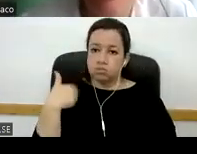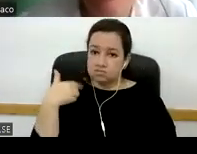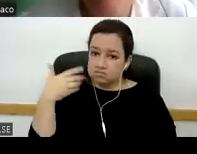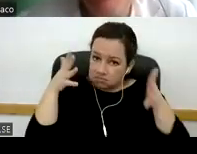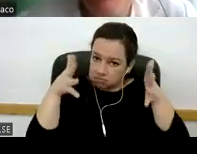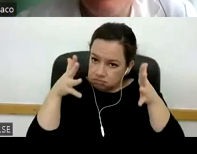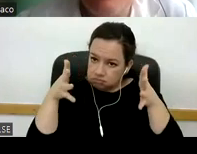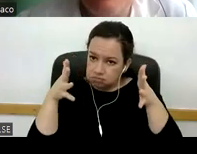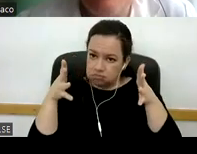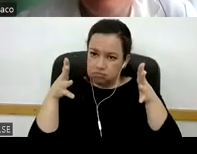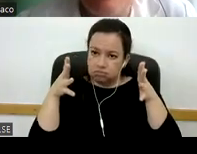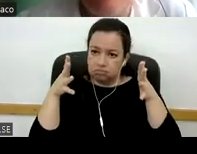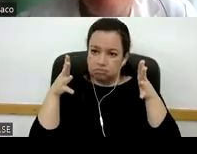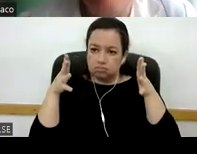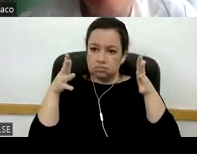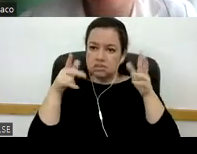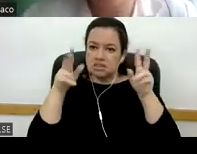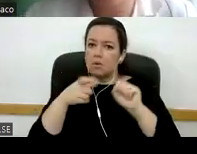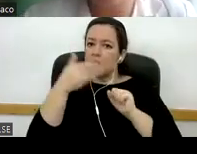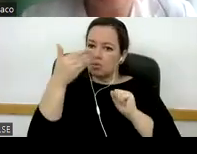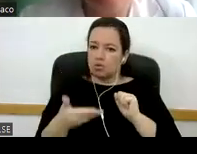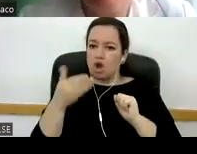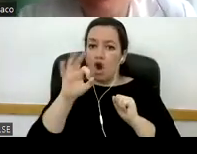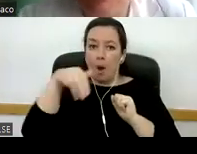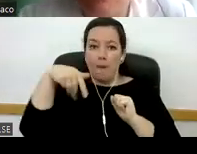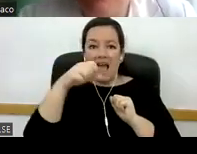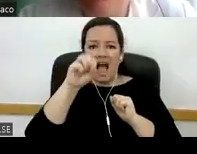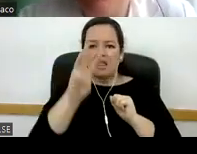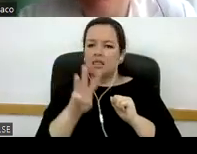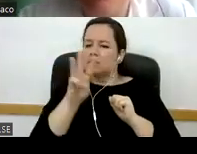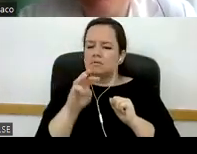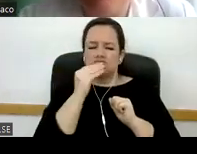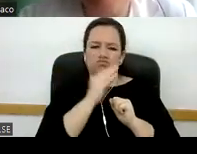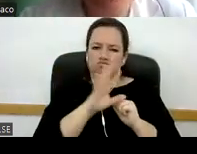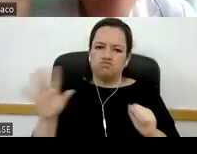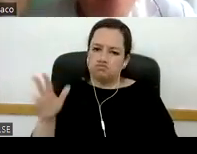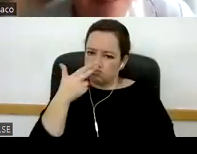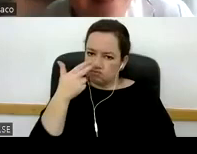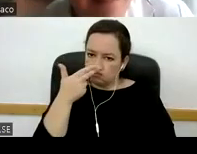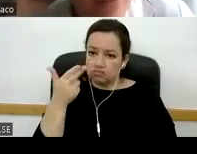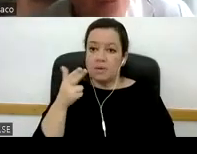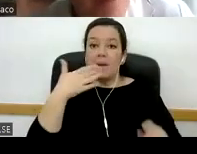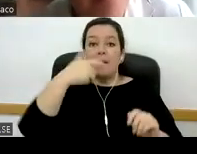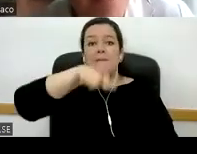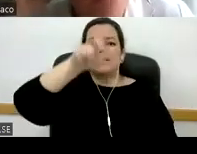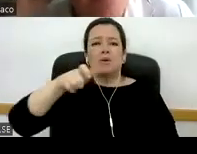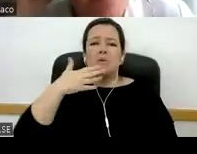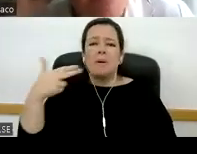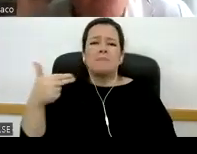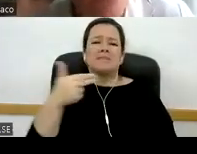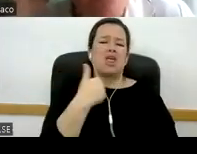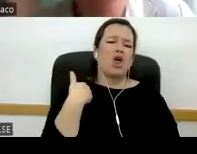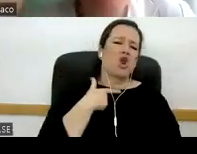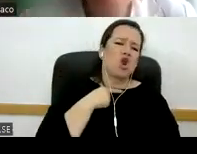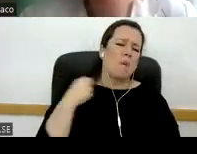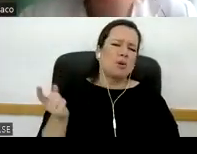en esta funcionalidad del omega 3 porque realmente resulta muy, muy interesante. Sobre todo para la gente a la que no le gusta el pescado, no tiene el